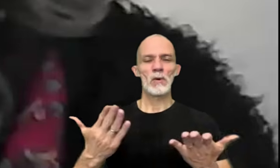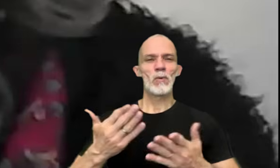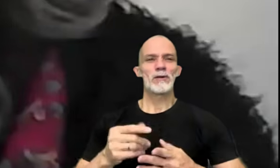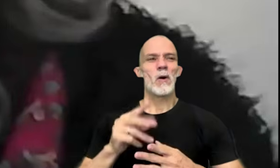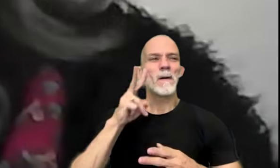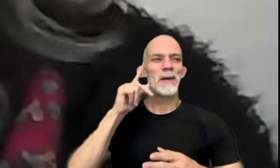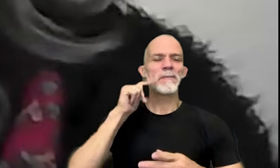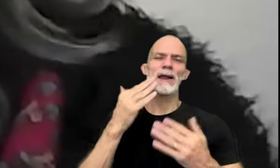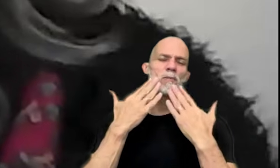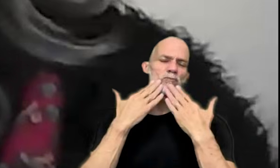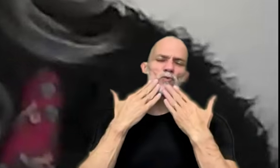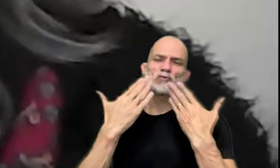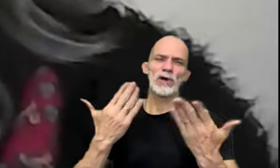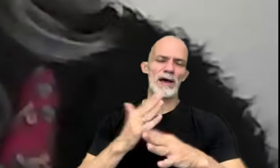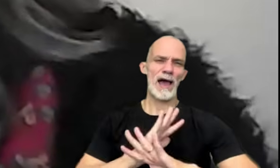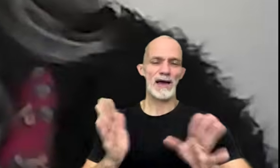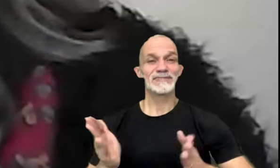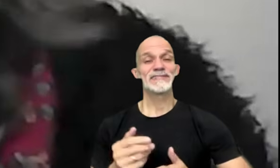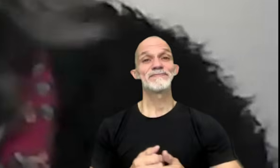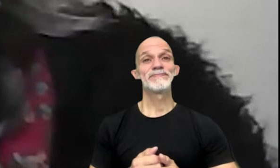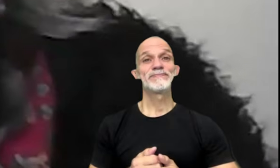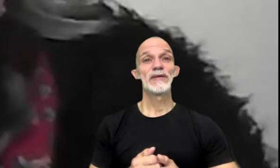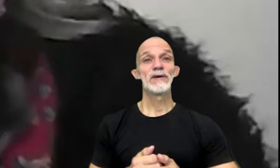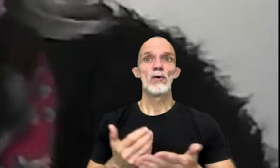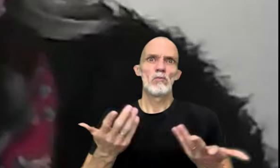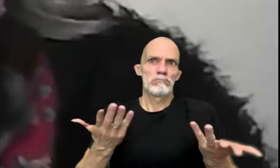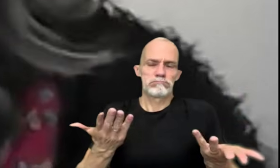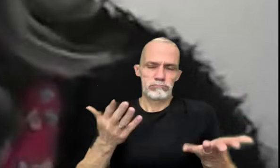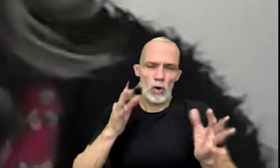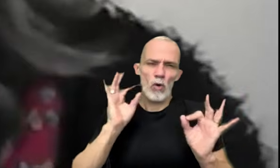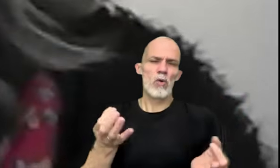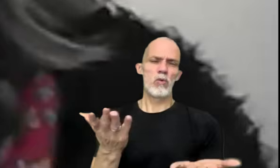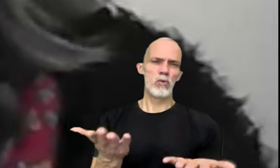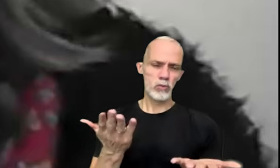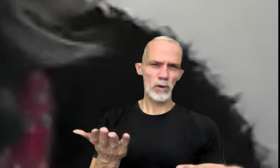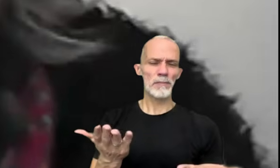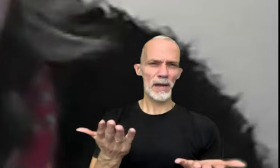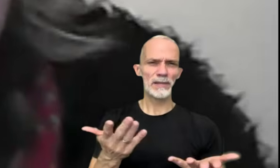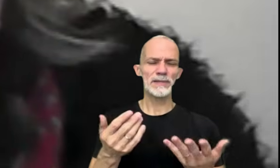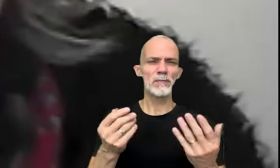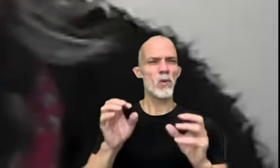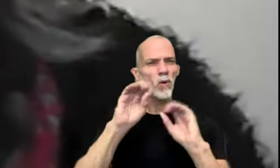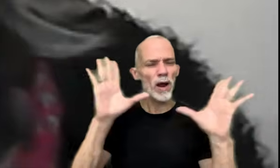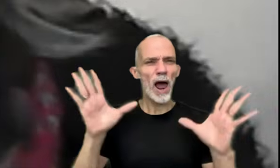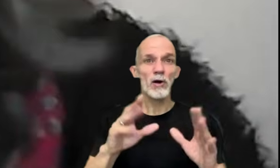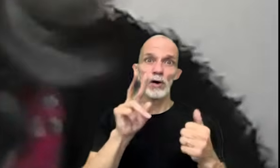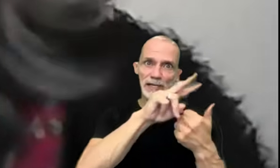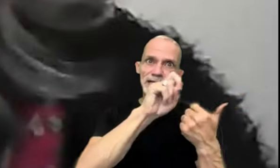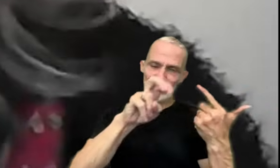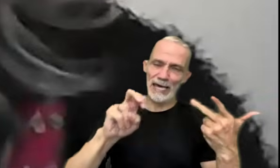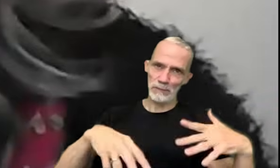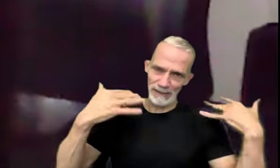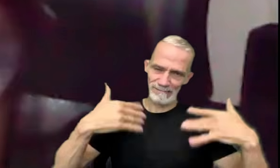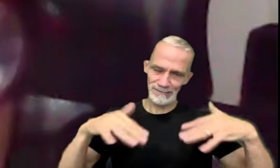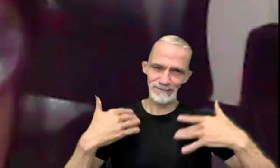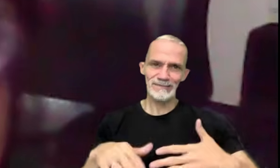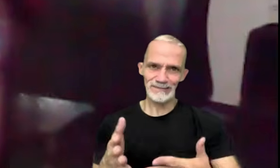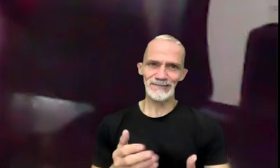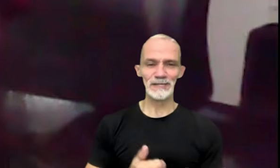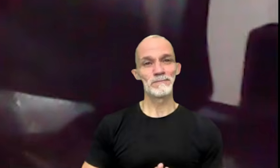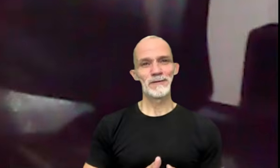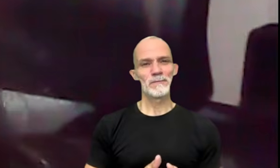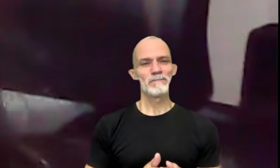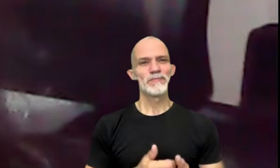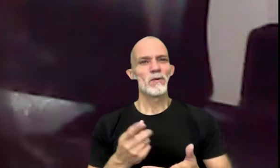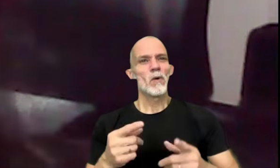Bueno, Viviana, muchísimas gracias. Sí, por supuesto, muy clara. Son muchos temas igual, pero Sí, es muy largo.